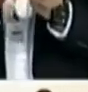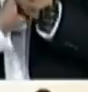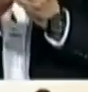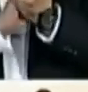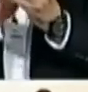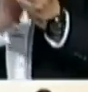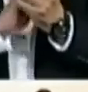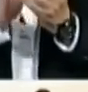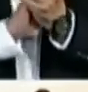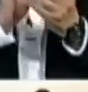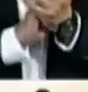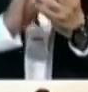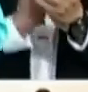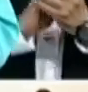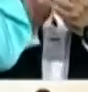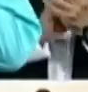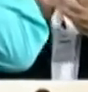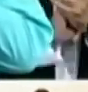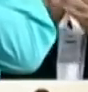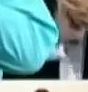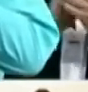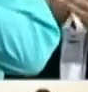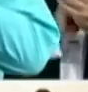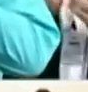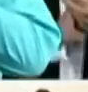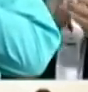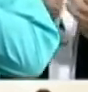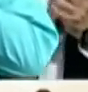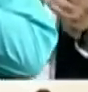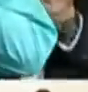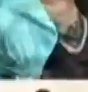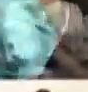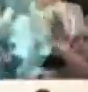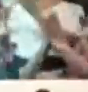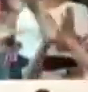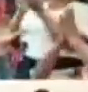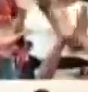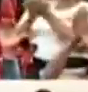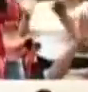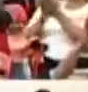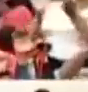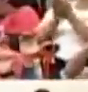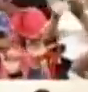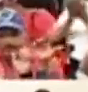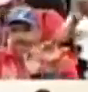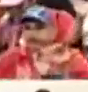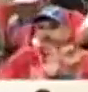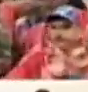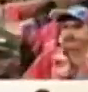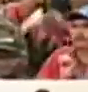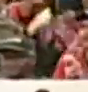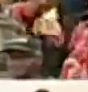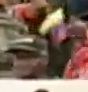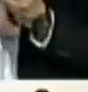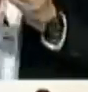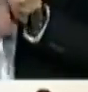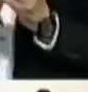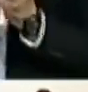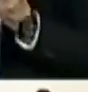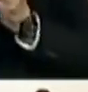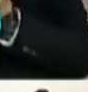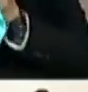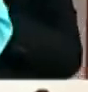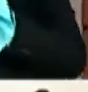Venezuela, con nuestro amor, hasta la victoria siempre. Pueblos del mundo, venceremos. Muchas gracias,